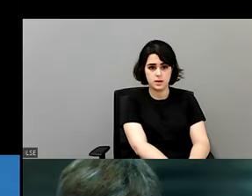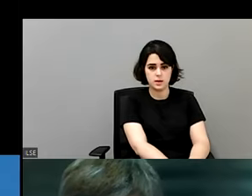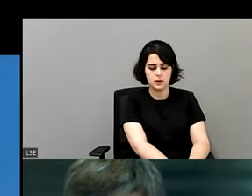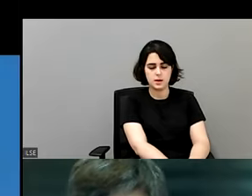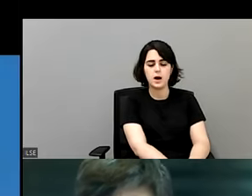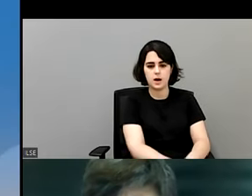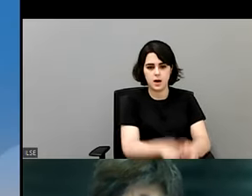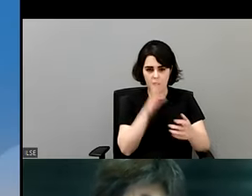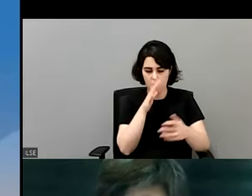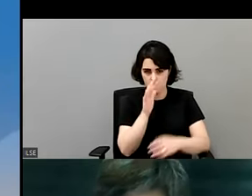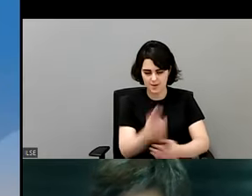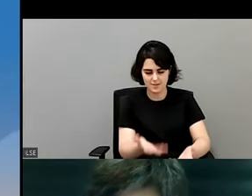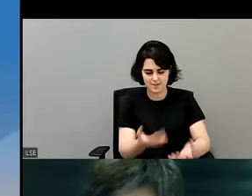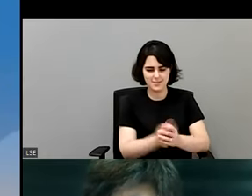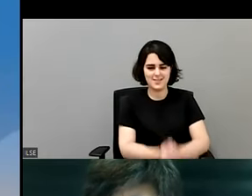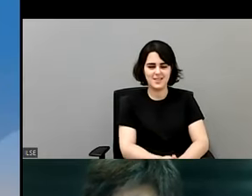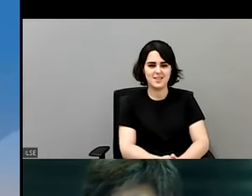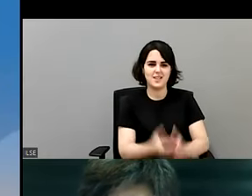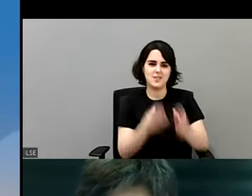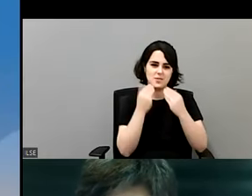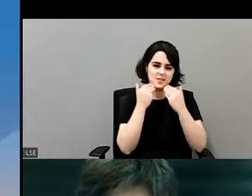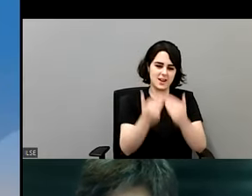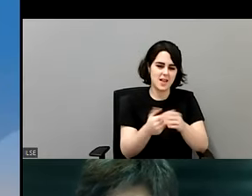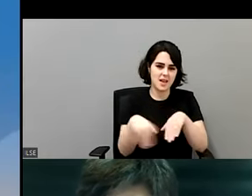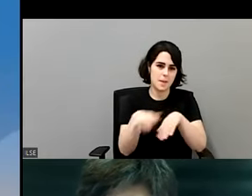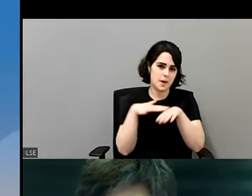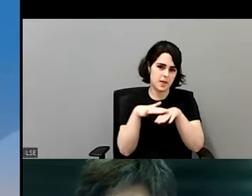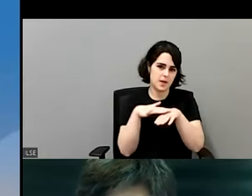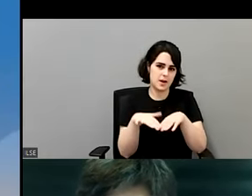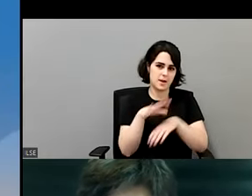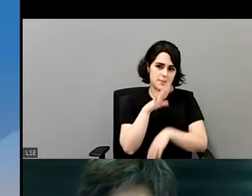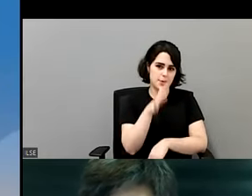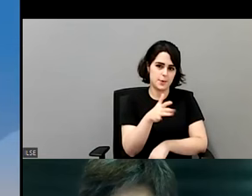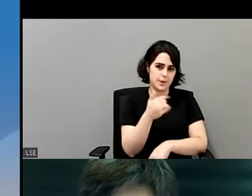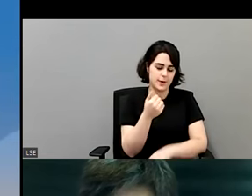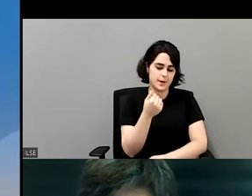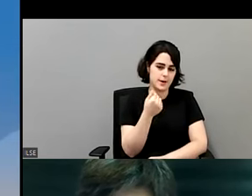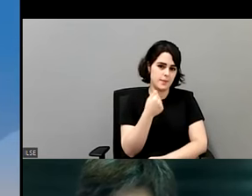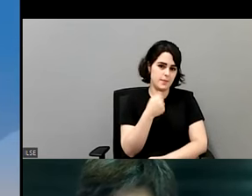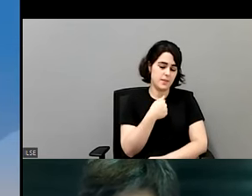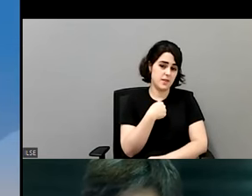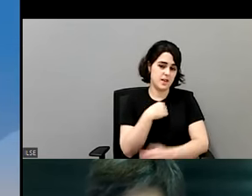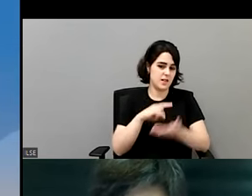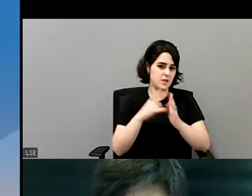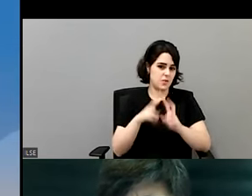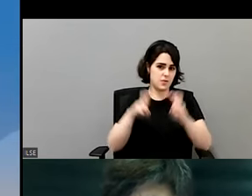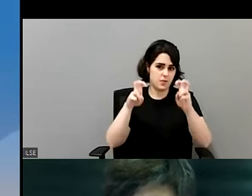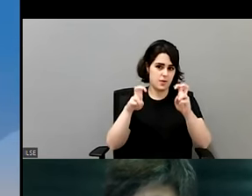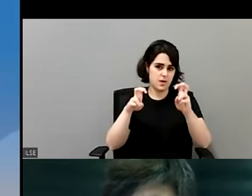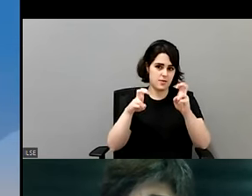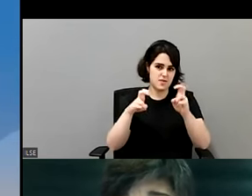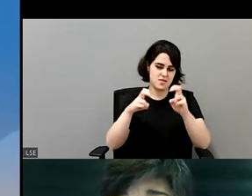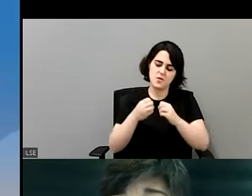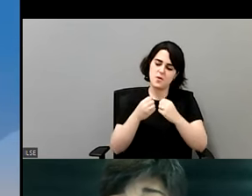A ver, ¿dónde está? Ahora. Muchas gracias, perdonad, porque las nuevas tecnologías no son muy